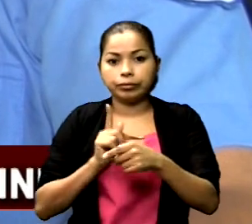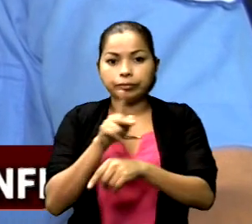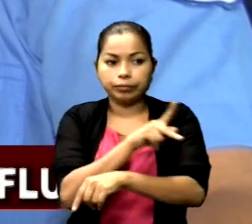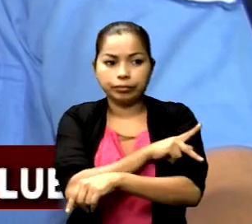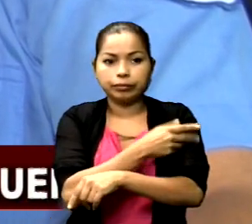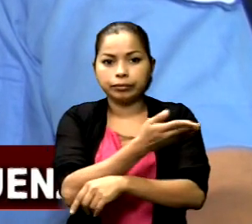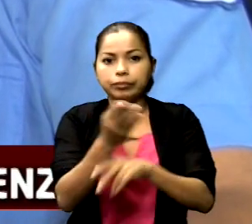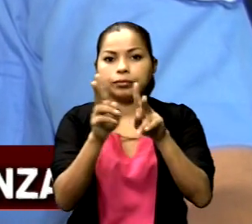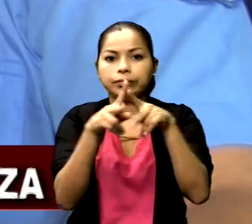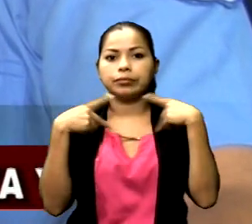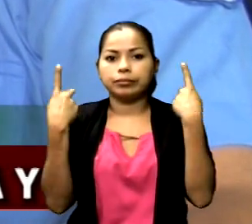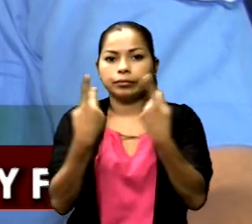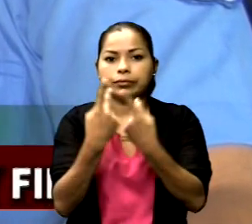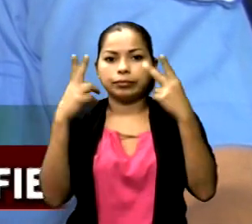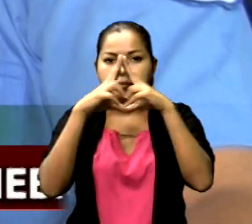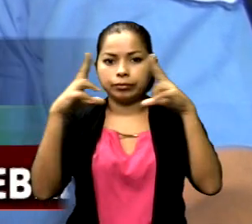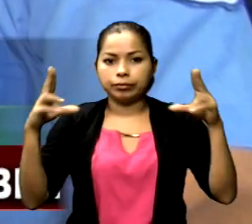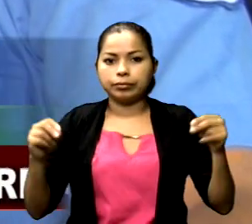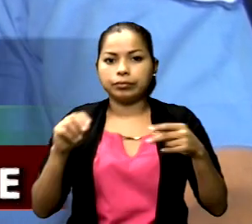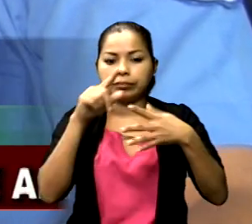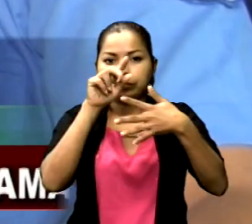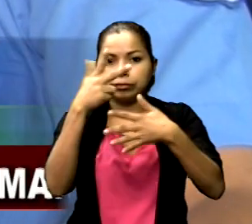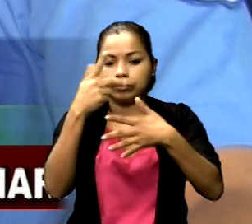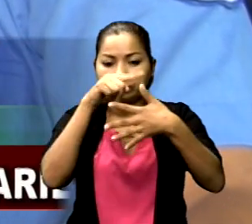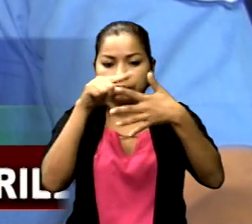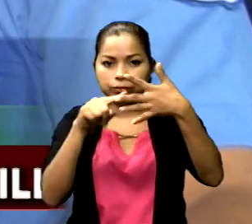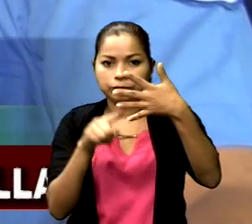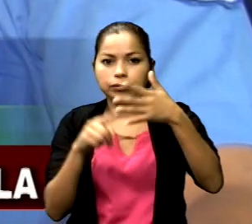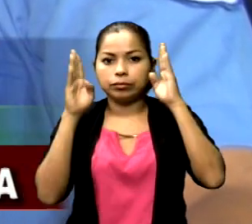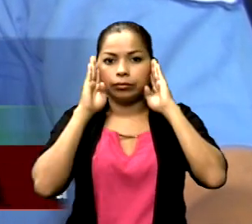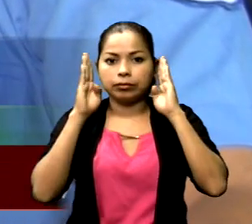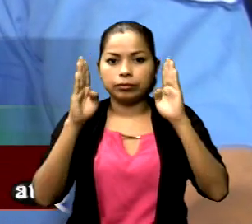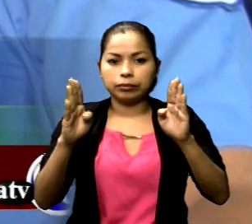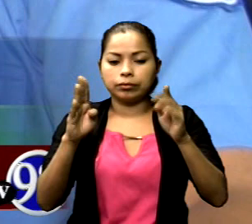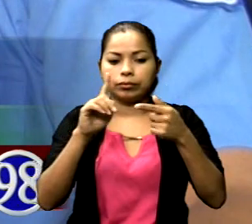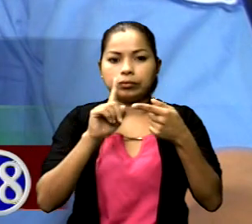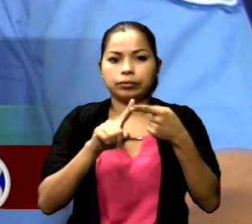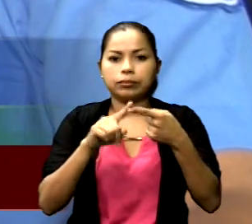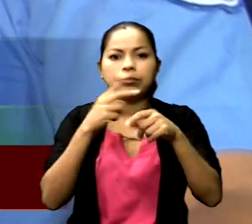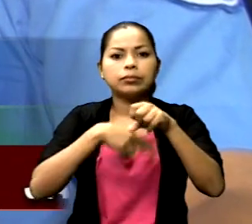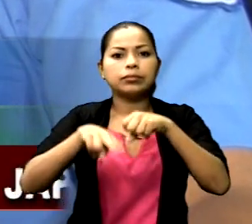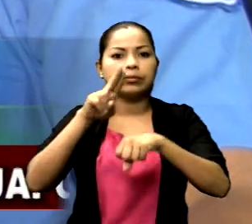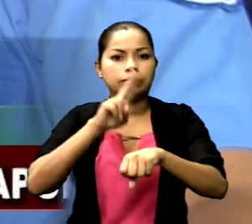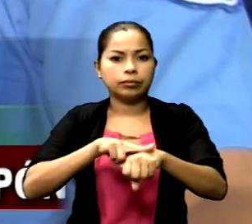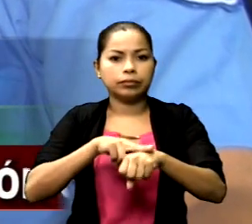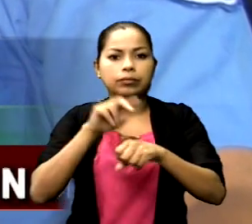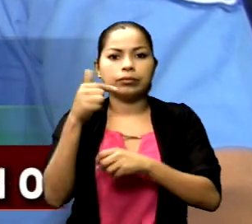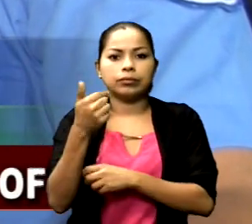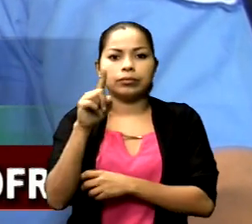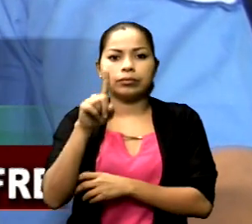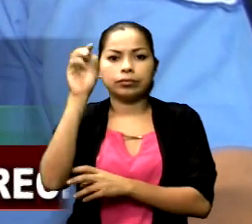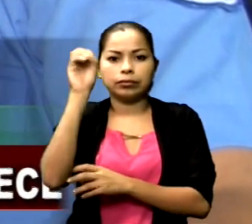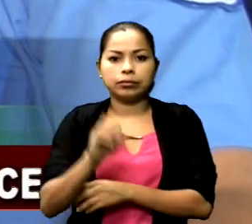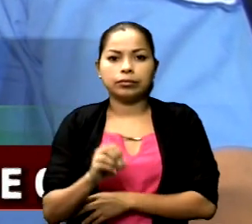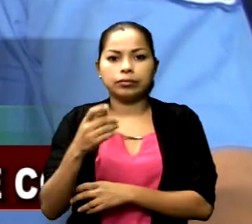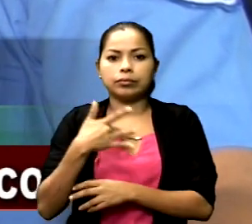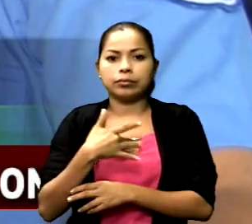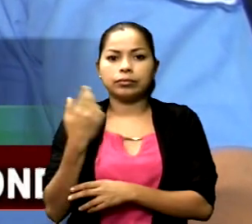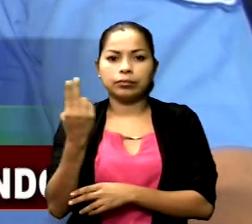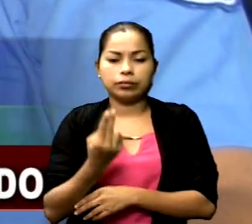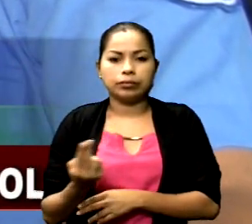pueblo nicaragüense, ofrecemos 8 servicios. Estos 8 servicios representan a nivel nacional el 71% de la demanda